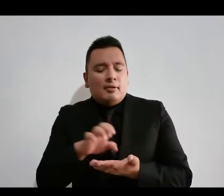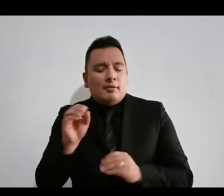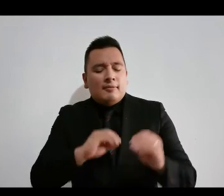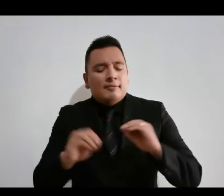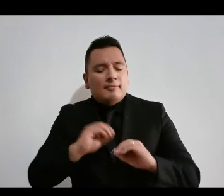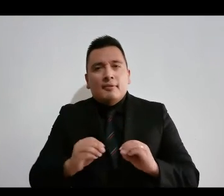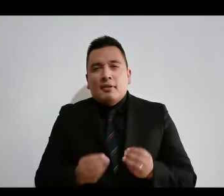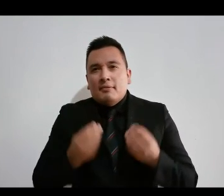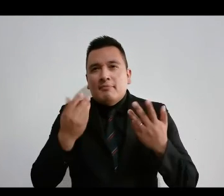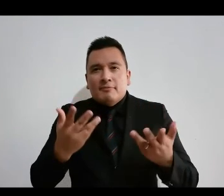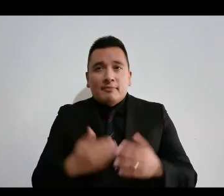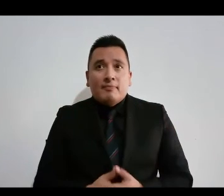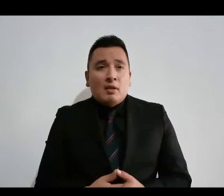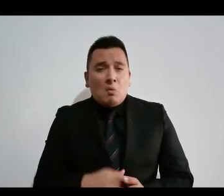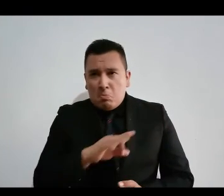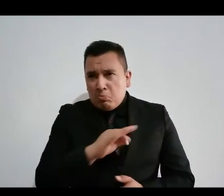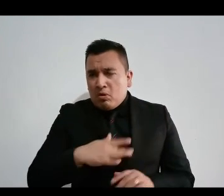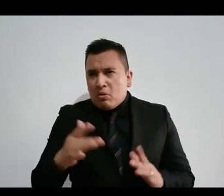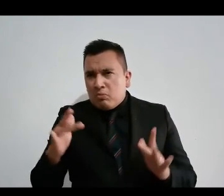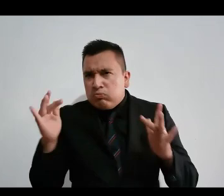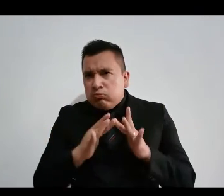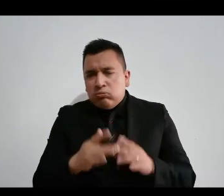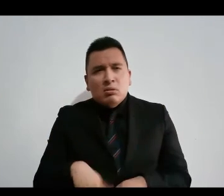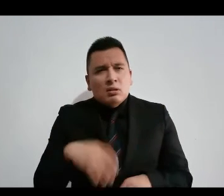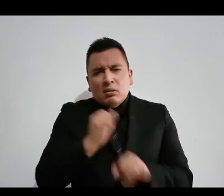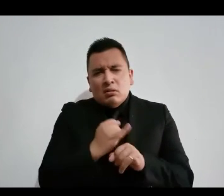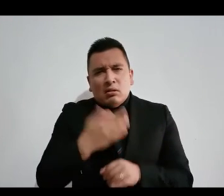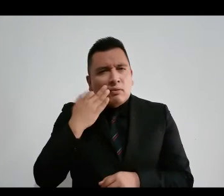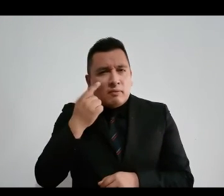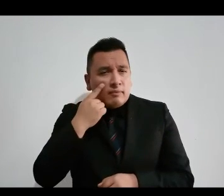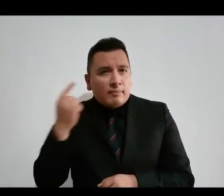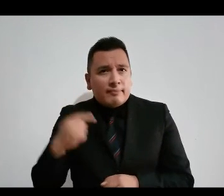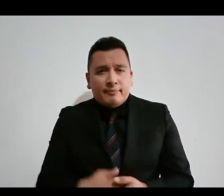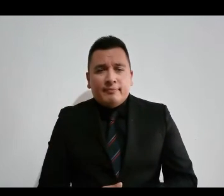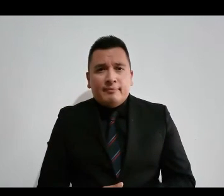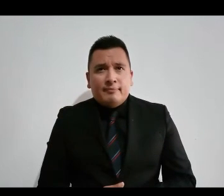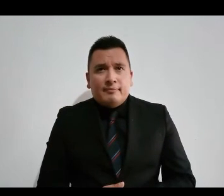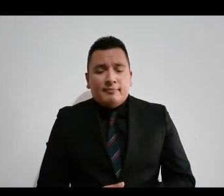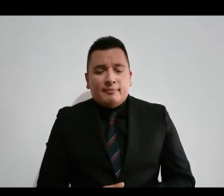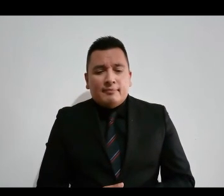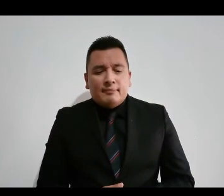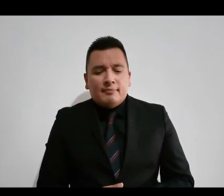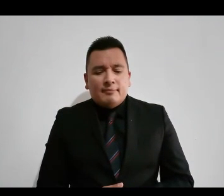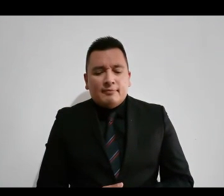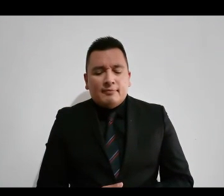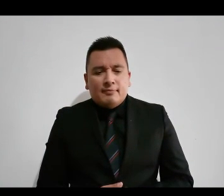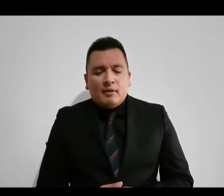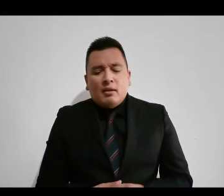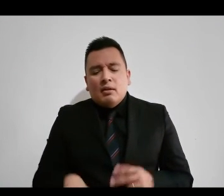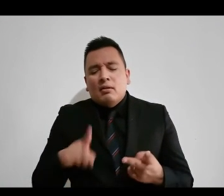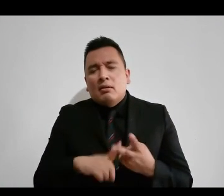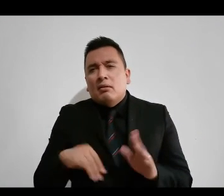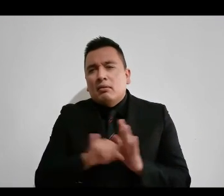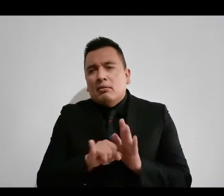Instituto Electoral de Coahuila. Nos puede seguir también en redes sociales, en Facebook como laurna.programa radiofónico del